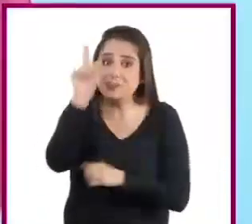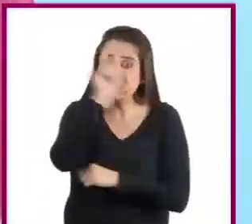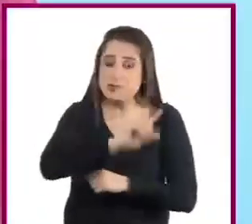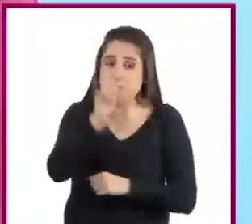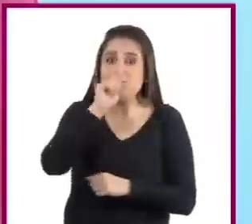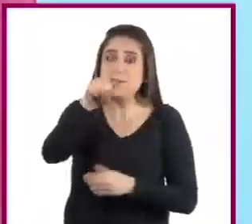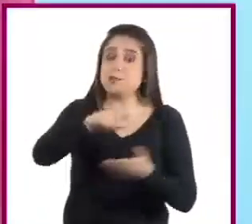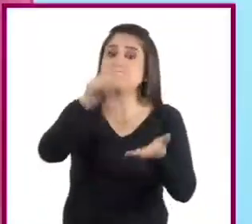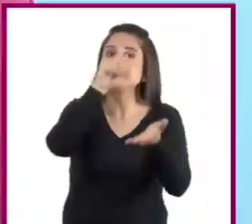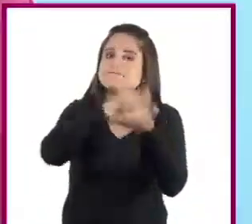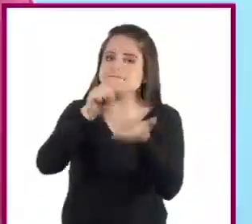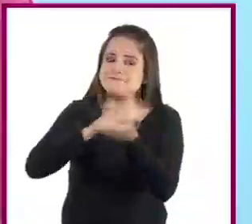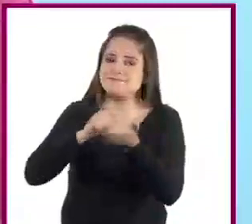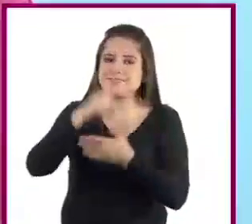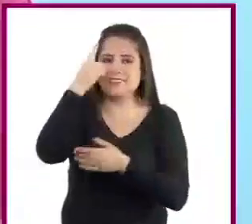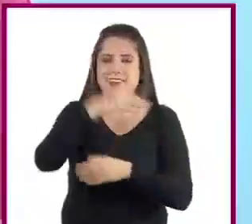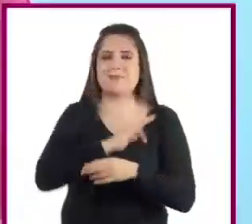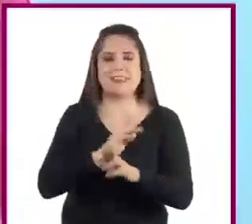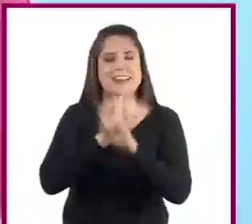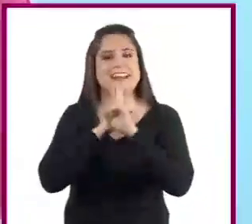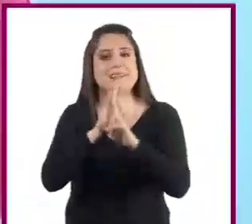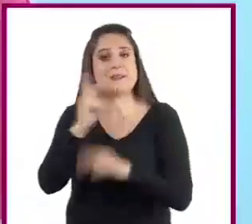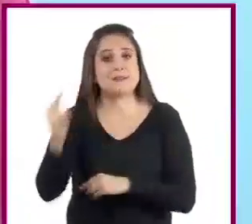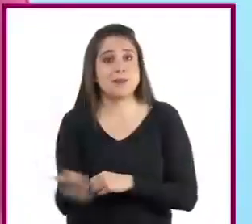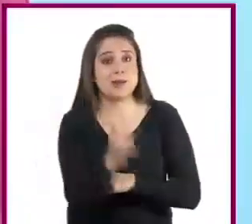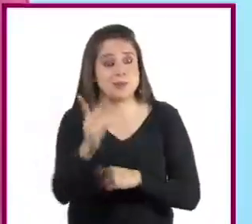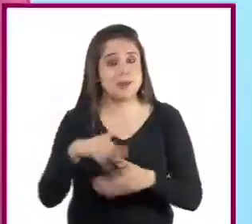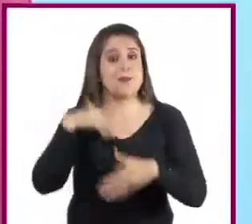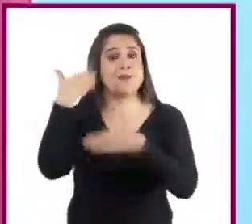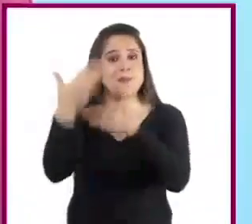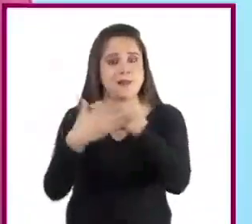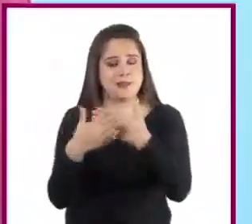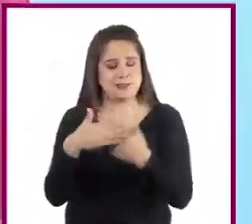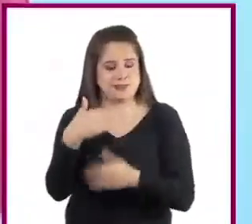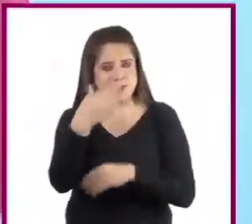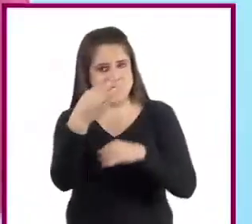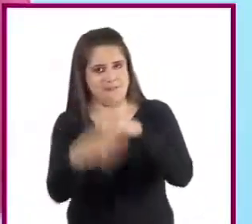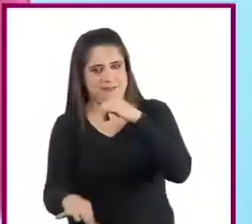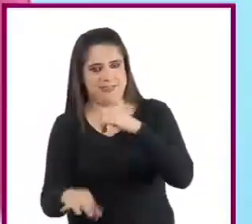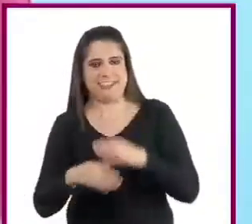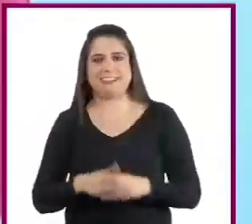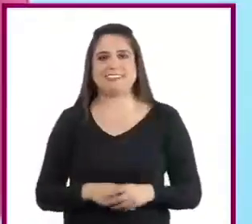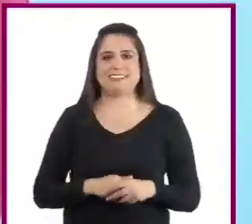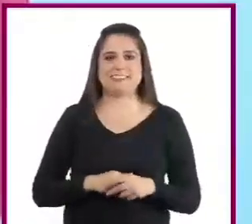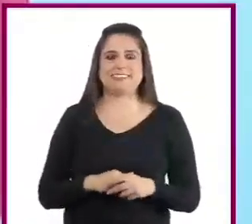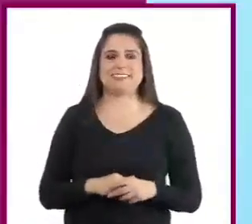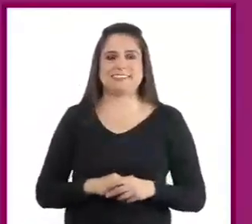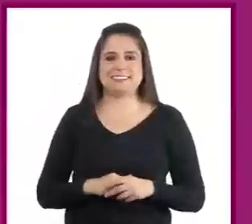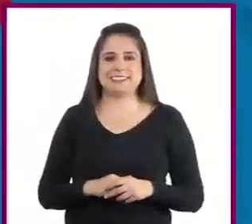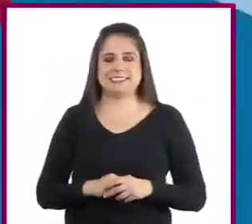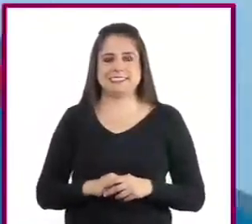sugerencias y tomen nota para que puedan contestar las preguntas que plantearemos al final.